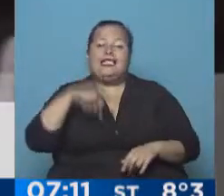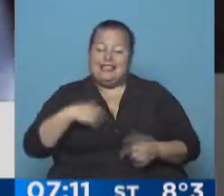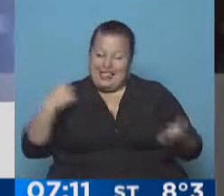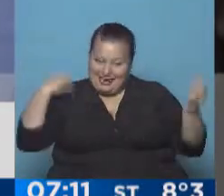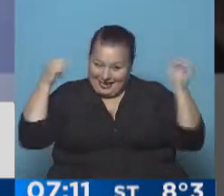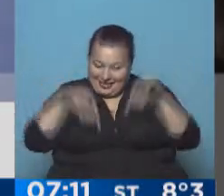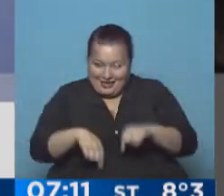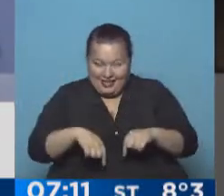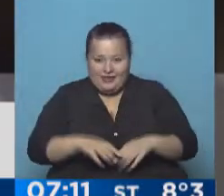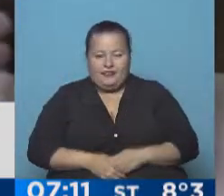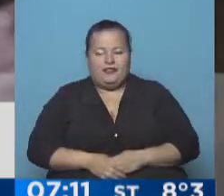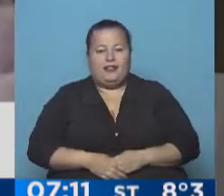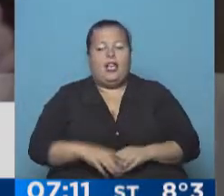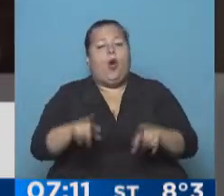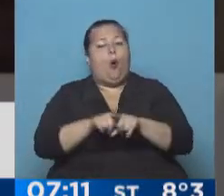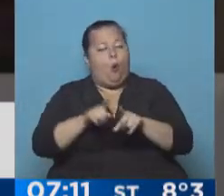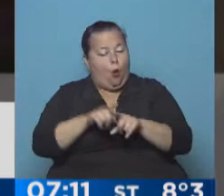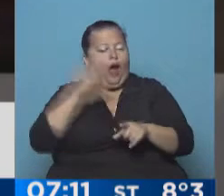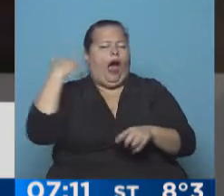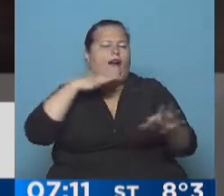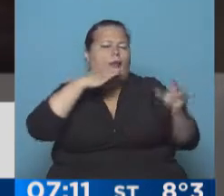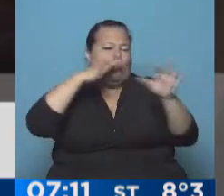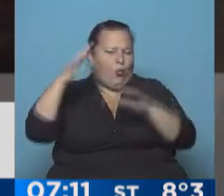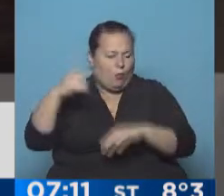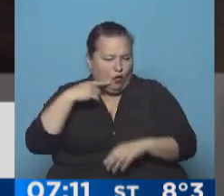acá, como también se dijo,